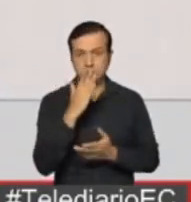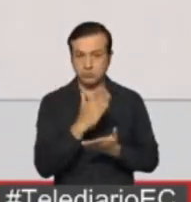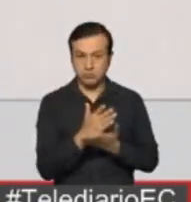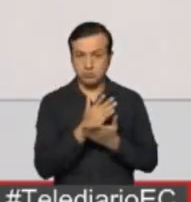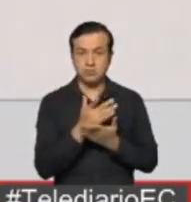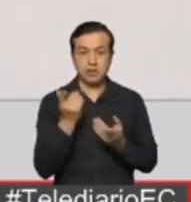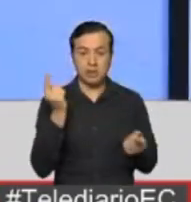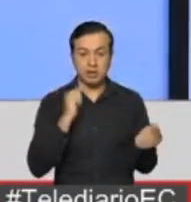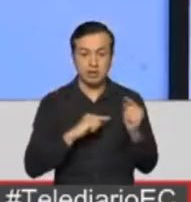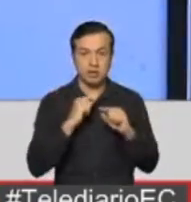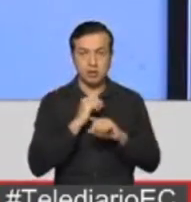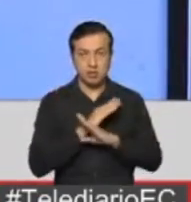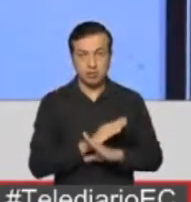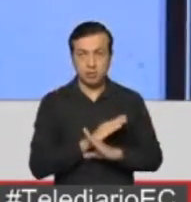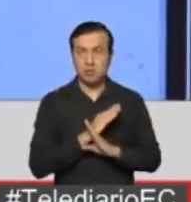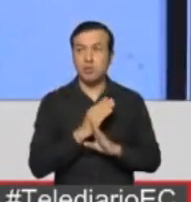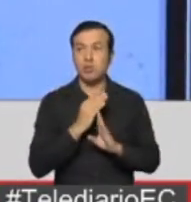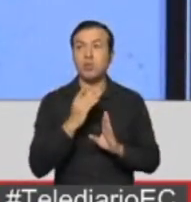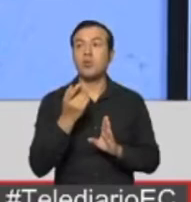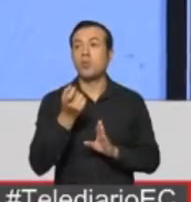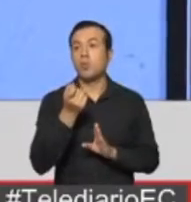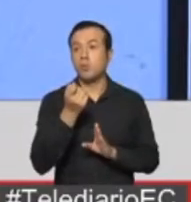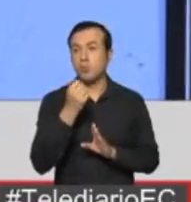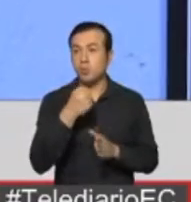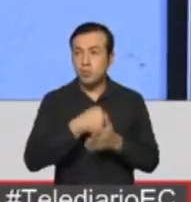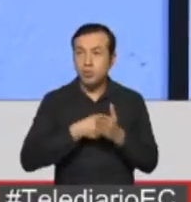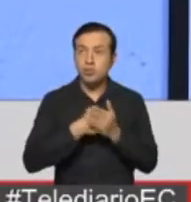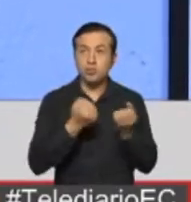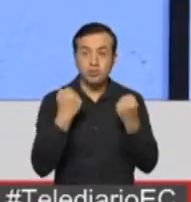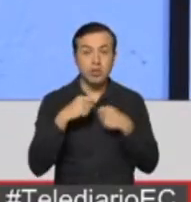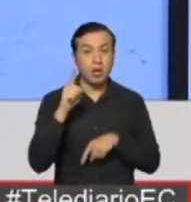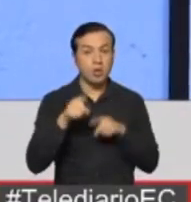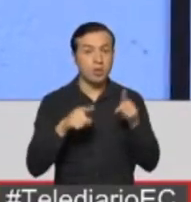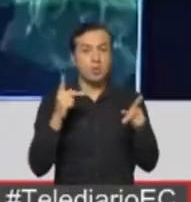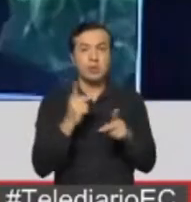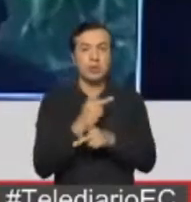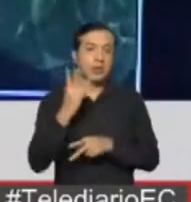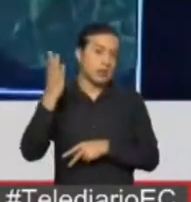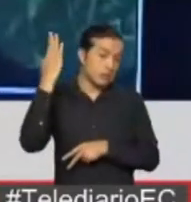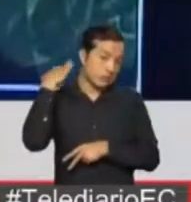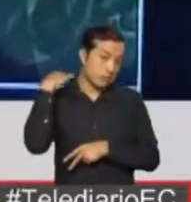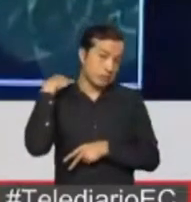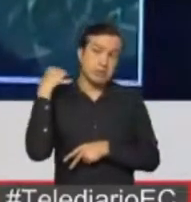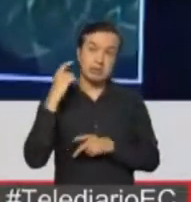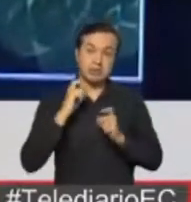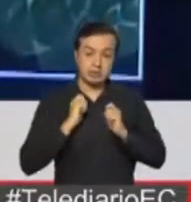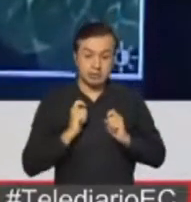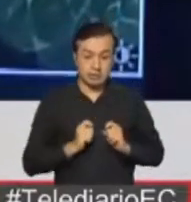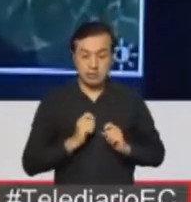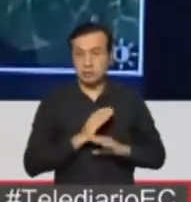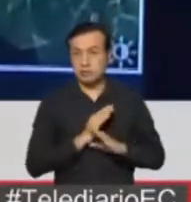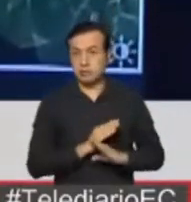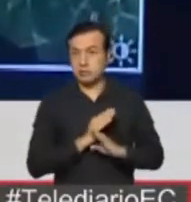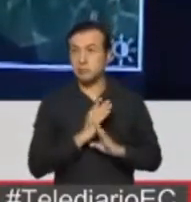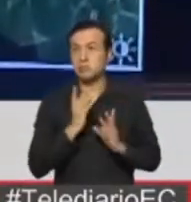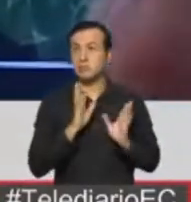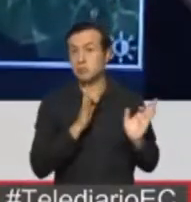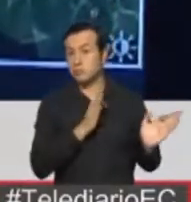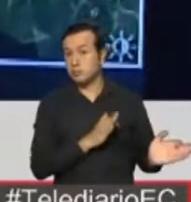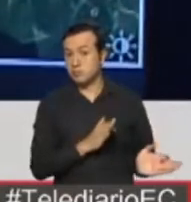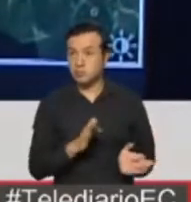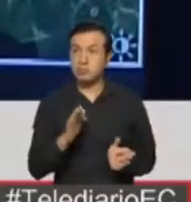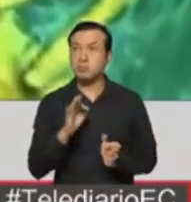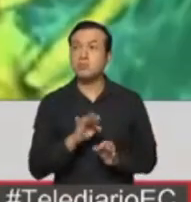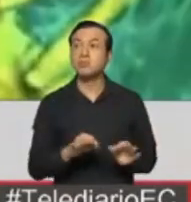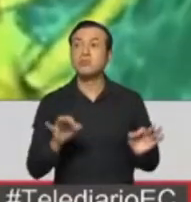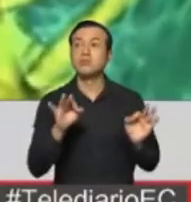sustancias que produce el tumor son anticuerpos que luchan contra las células malignas tumorales y las bloquean tratamientos que deben